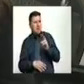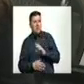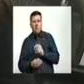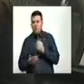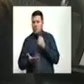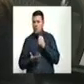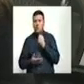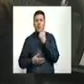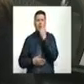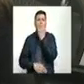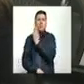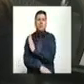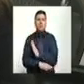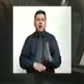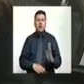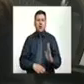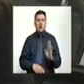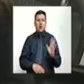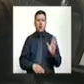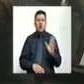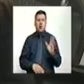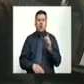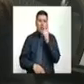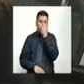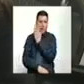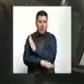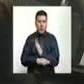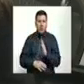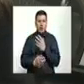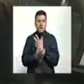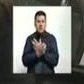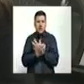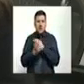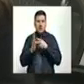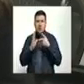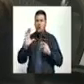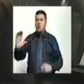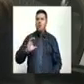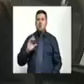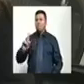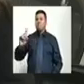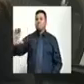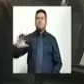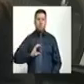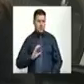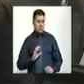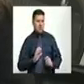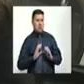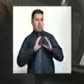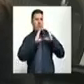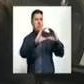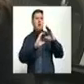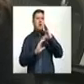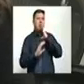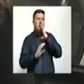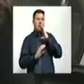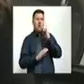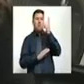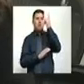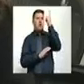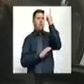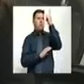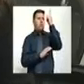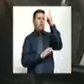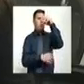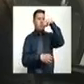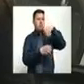quitando $1 billón a la ciencia, a la tecnología y a la investigación, para entregárselo a la politiquería a